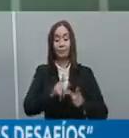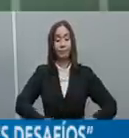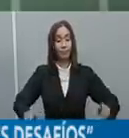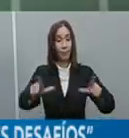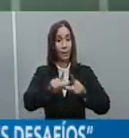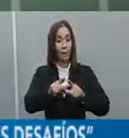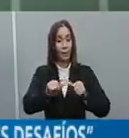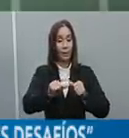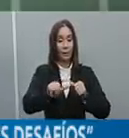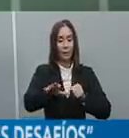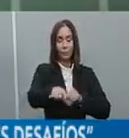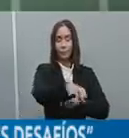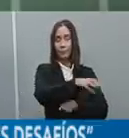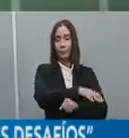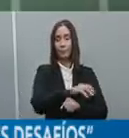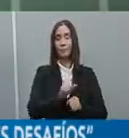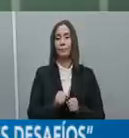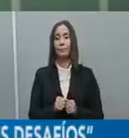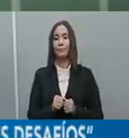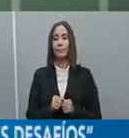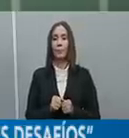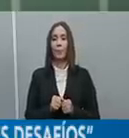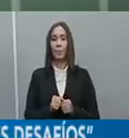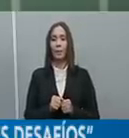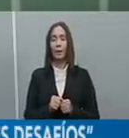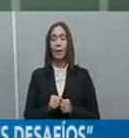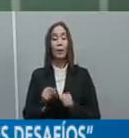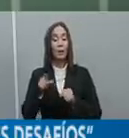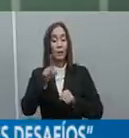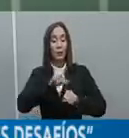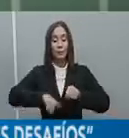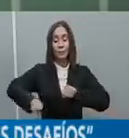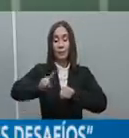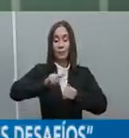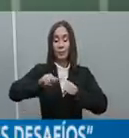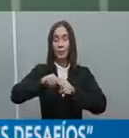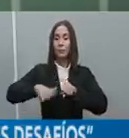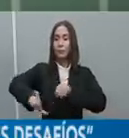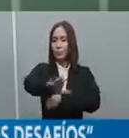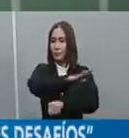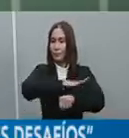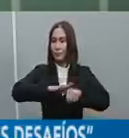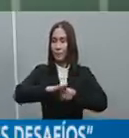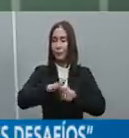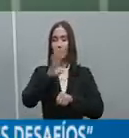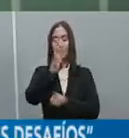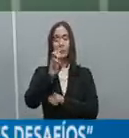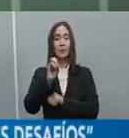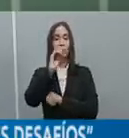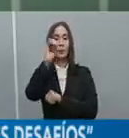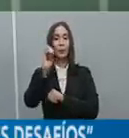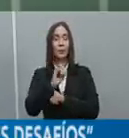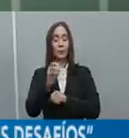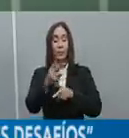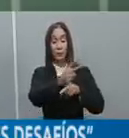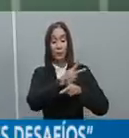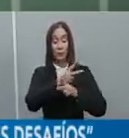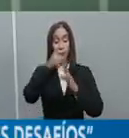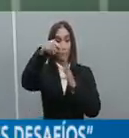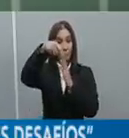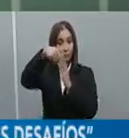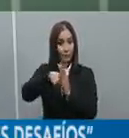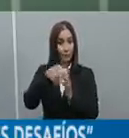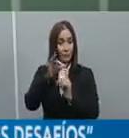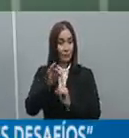De hecho, a nivel nacional, el 60% de las unidades de cuidados intensivos dedicadas para el manejo del